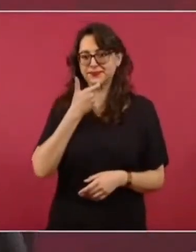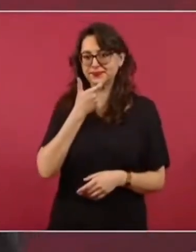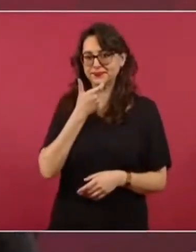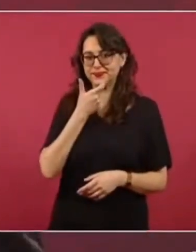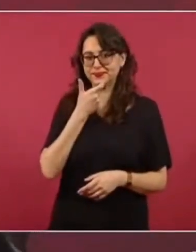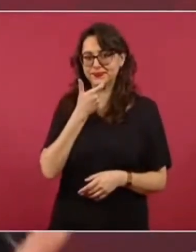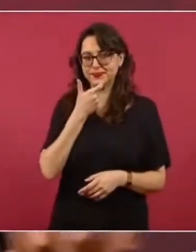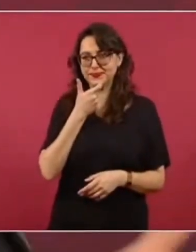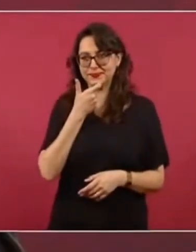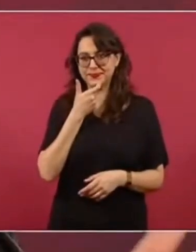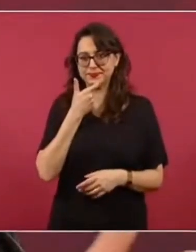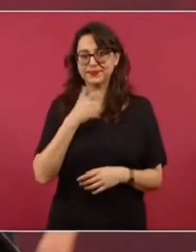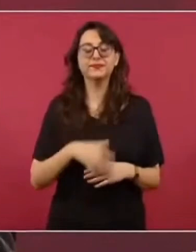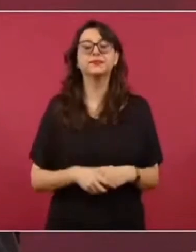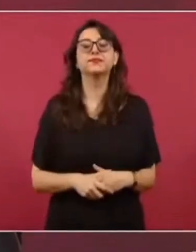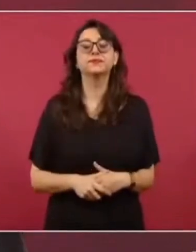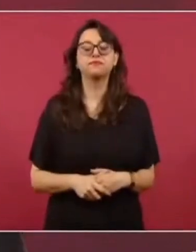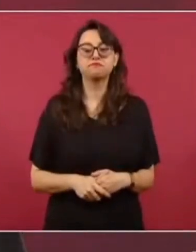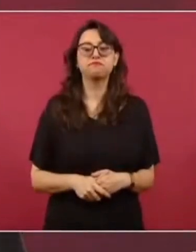Oye, pero